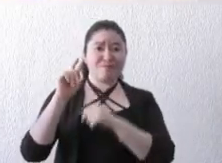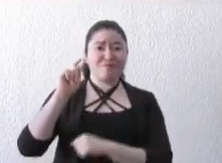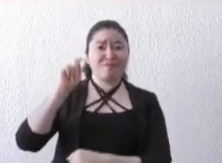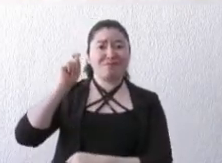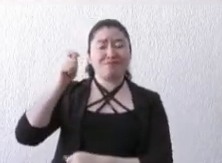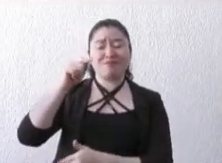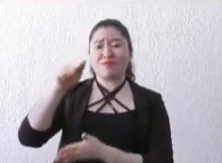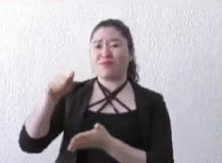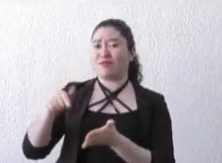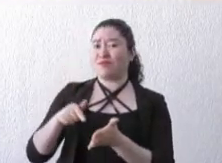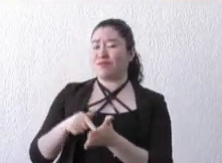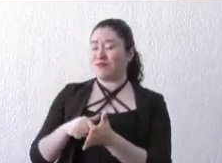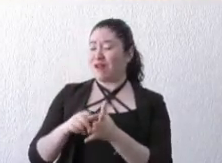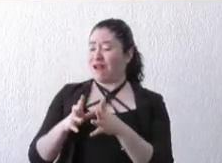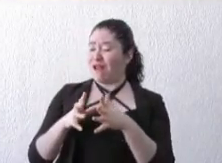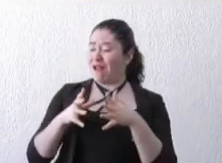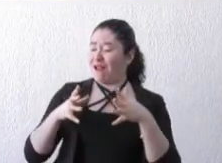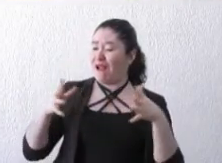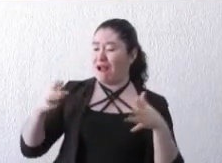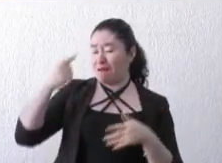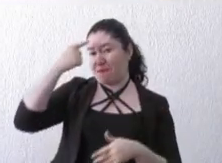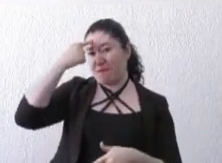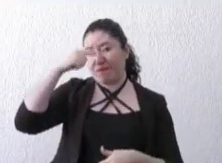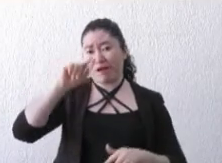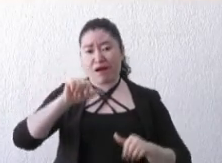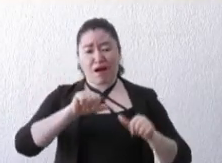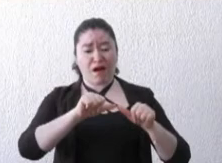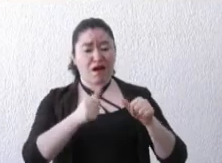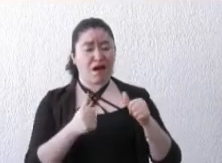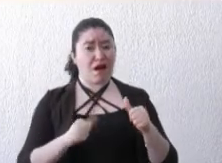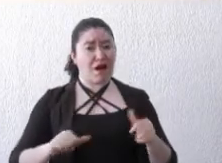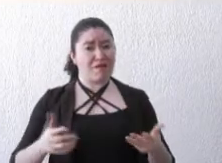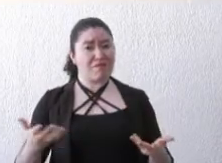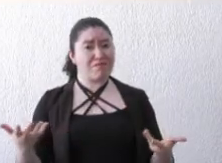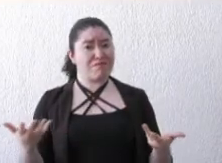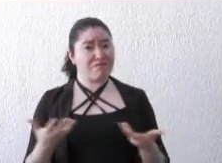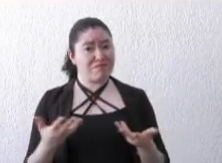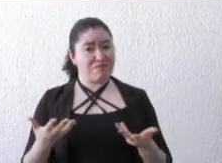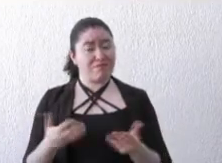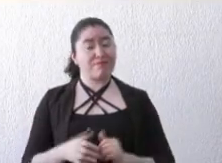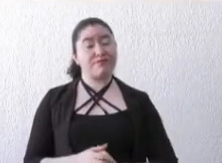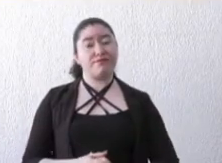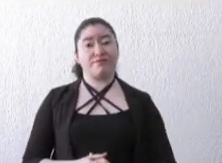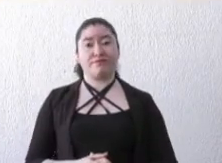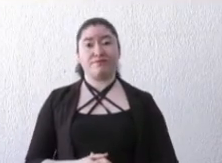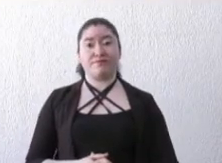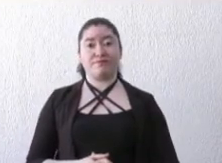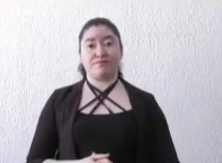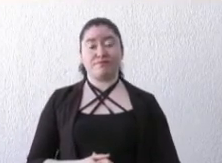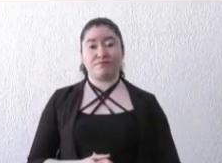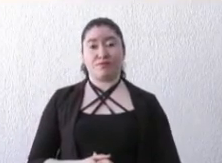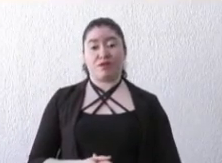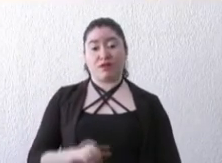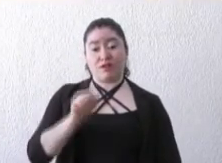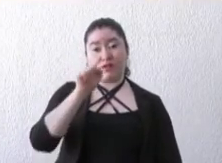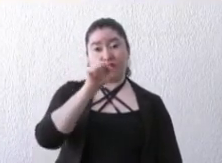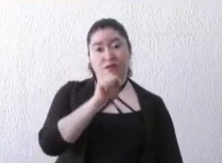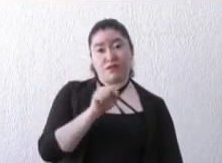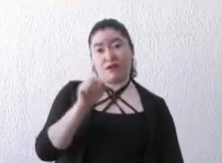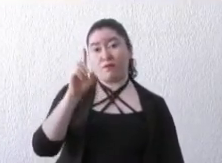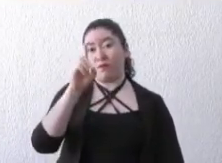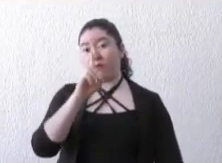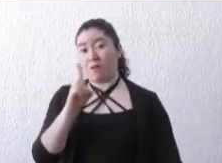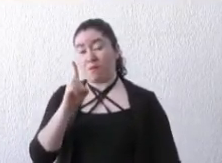gran espacio artístico donde los fines de semana habrá música en